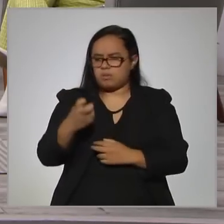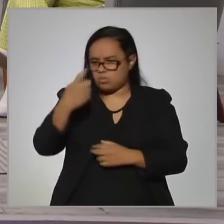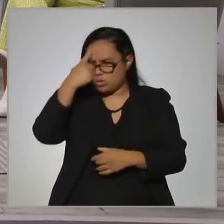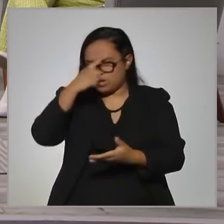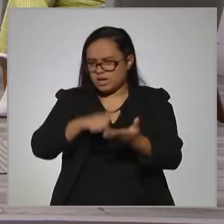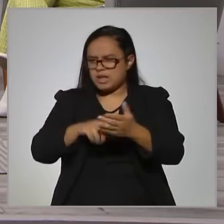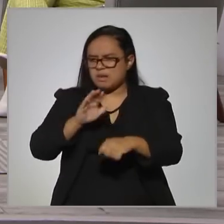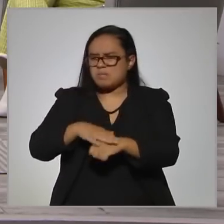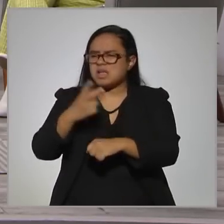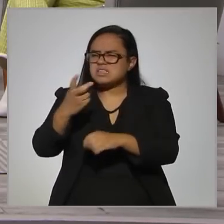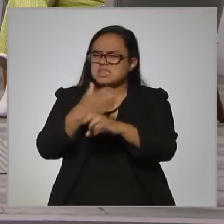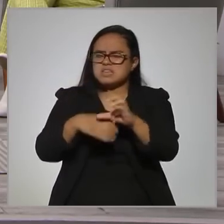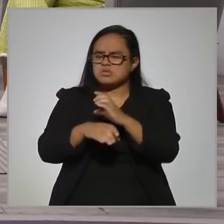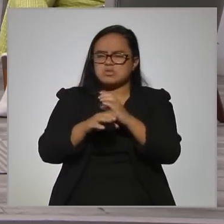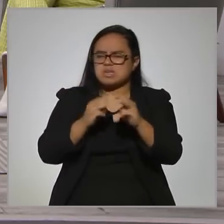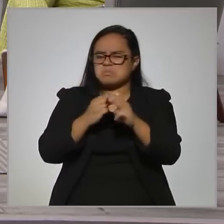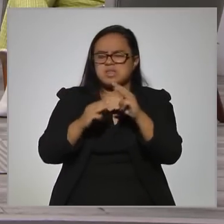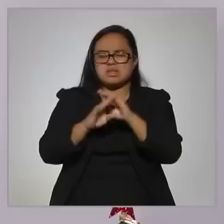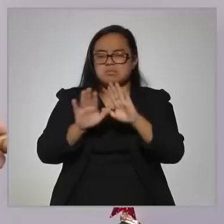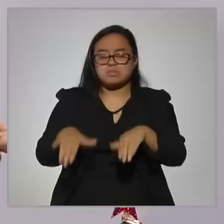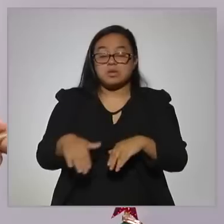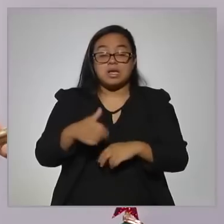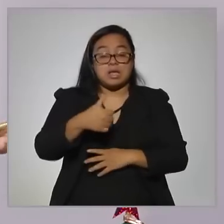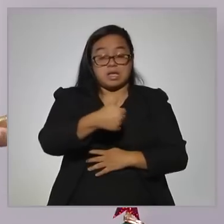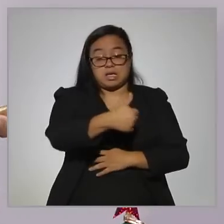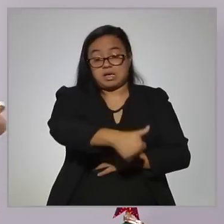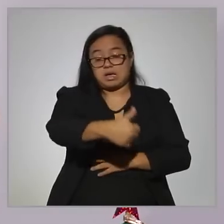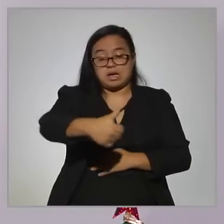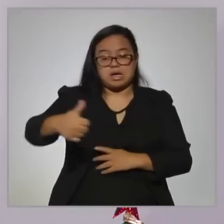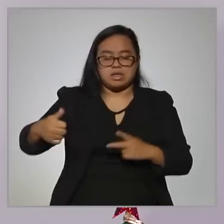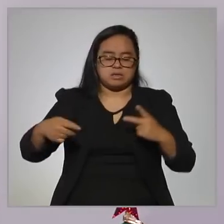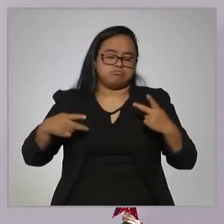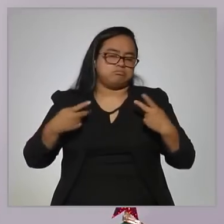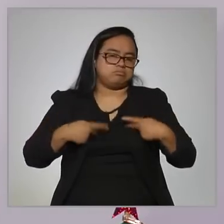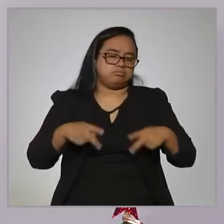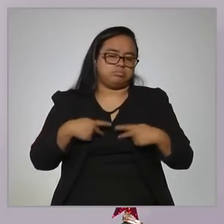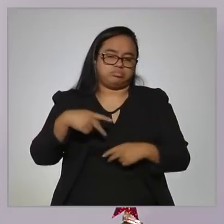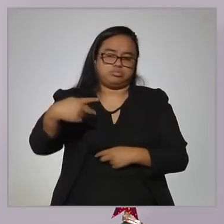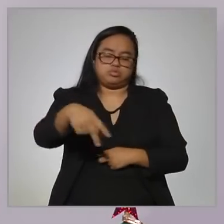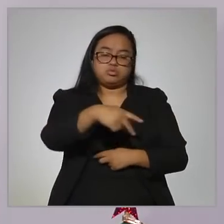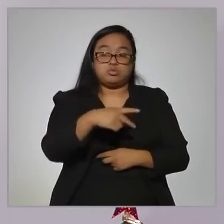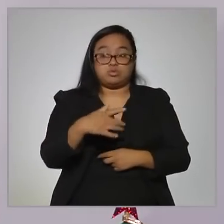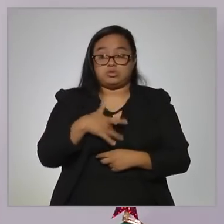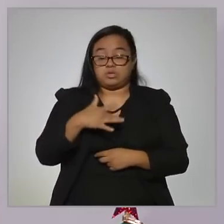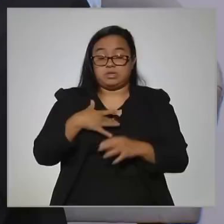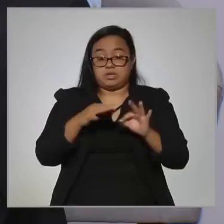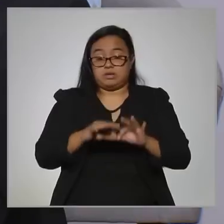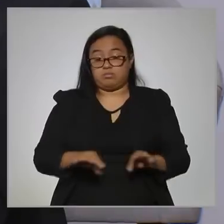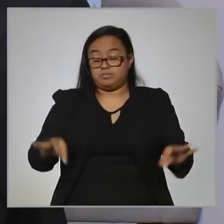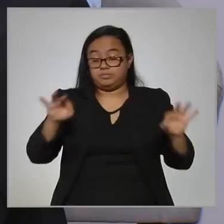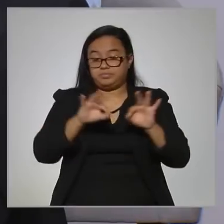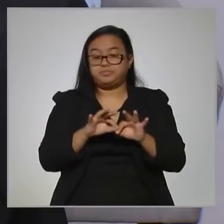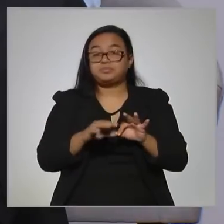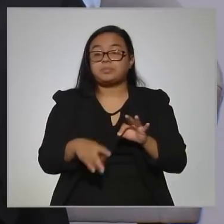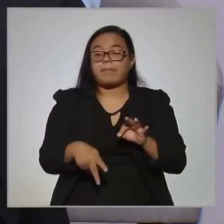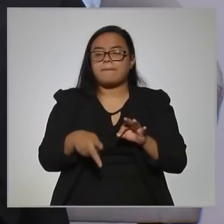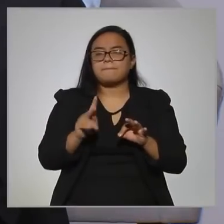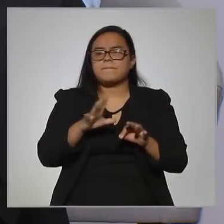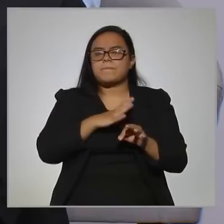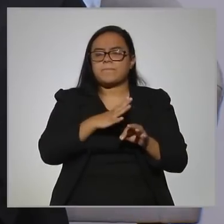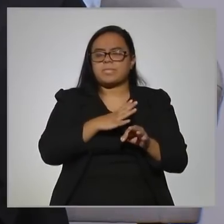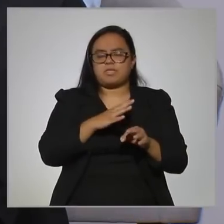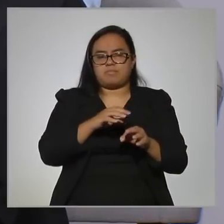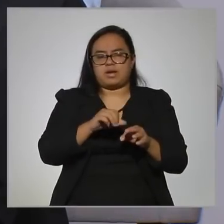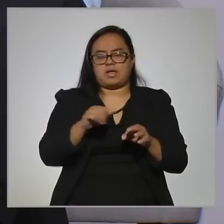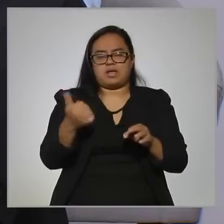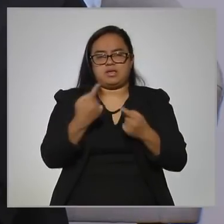lo material, ¿sí? Cada quien en su ámbito de lo que para él es trascendente, pero que pues hay otro